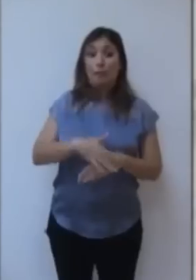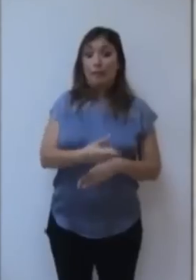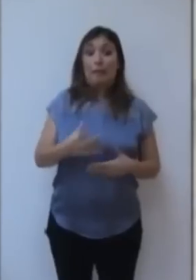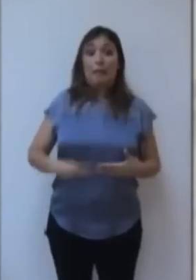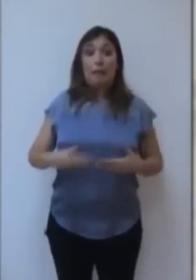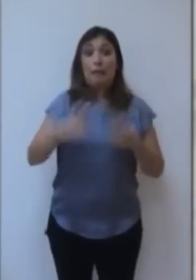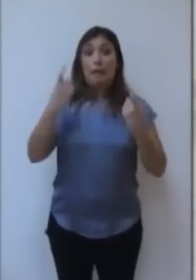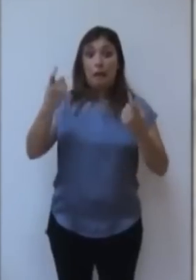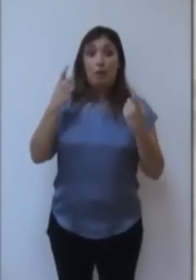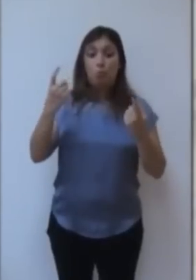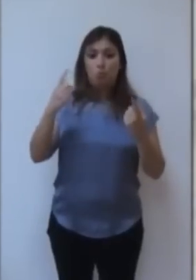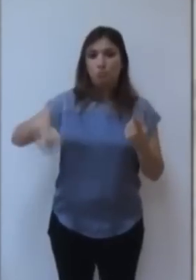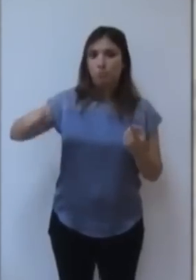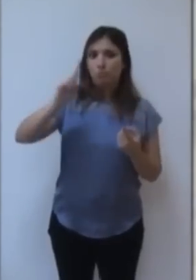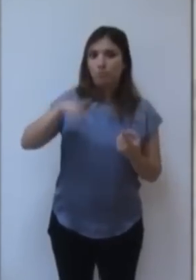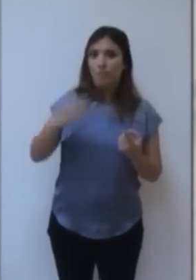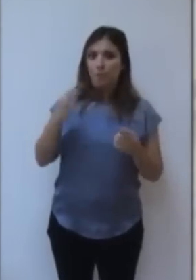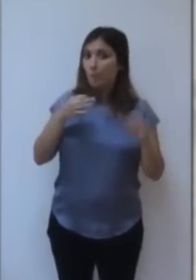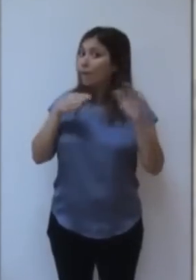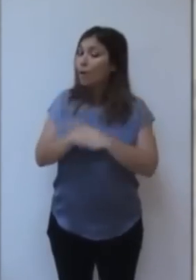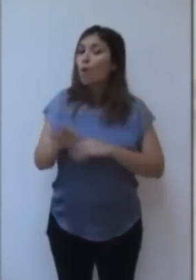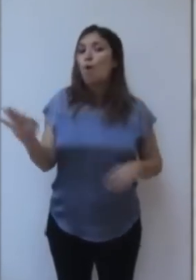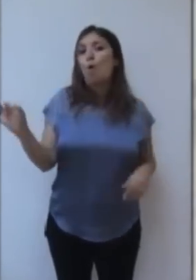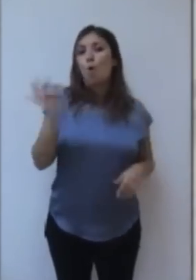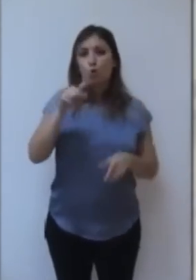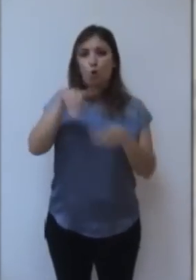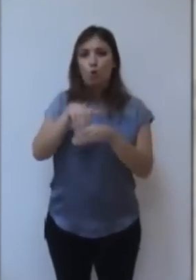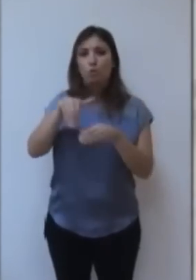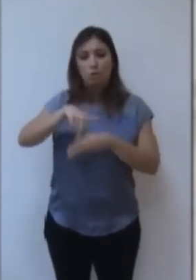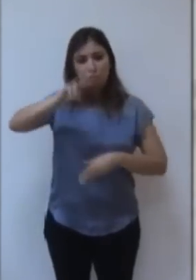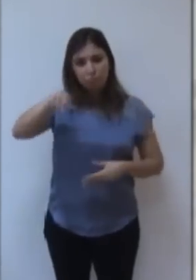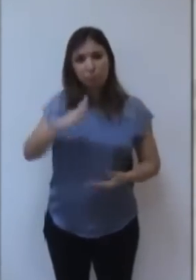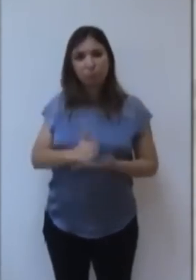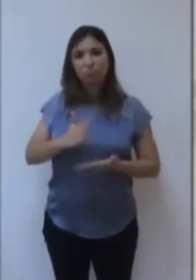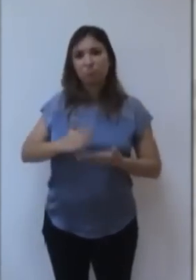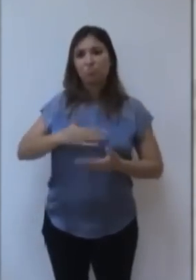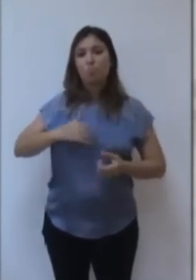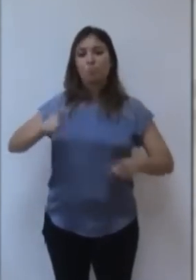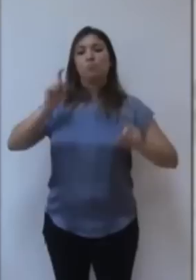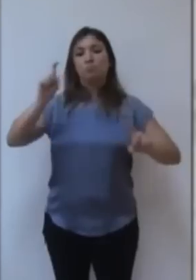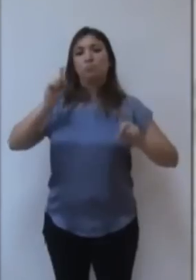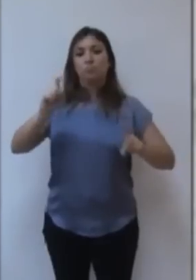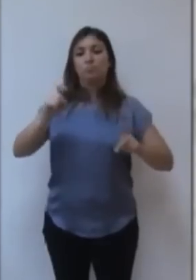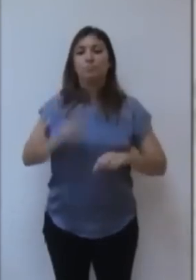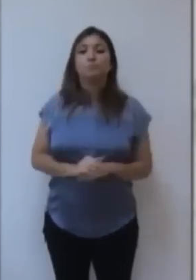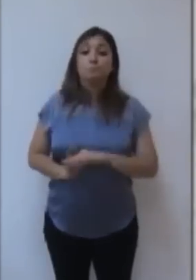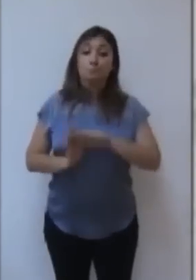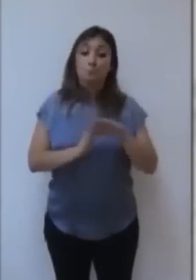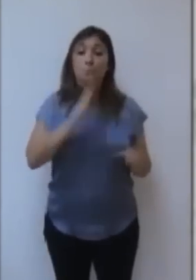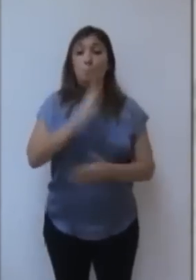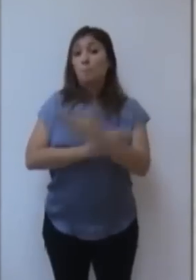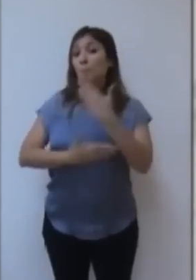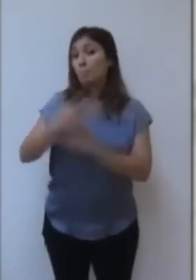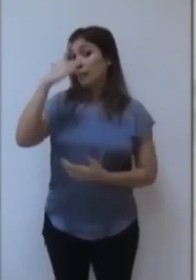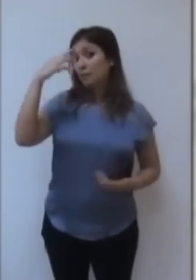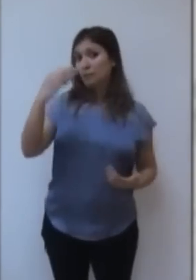alumnos, ¿no? Que son servicios que también necesitan ser accesibles, como de los contenidos académicos que dan los profesores. Y en el ámbito de la discapacidad intelectual,